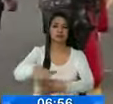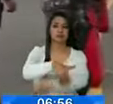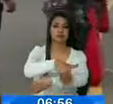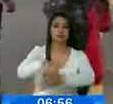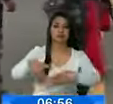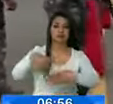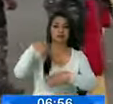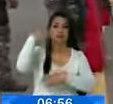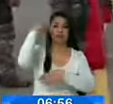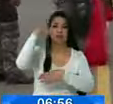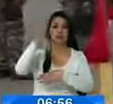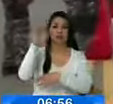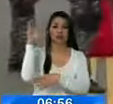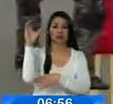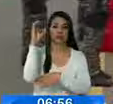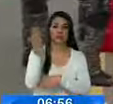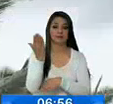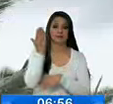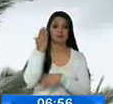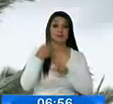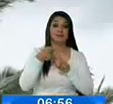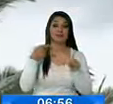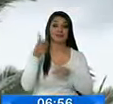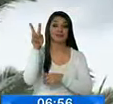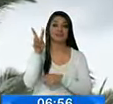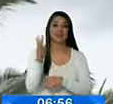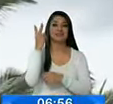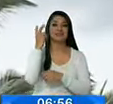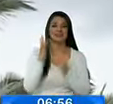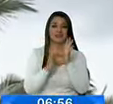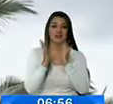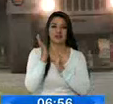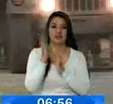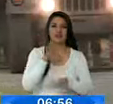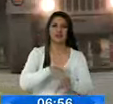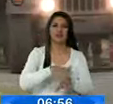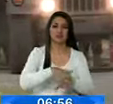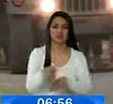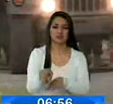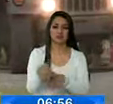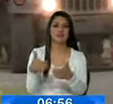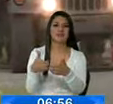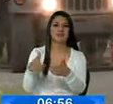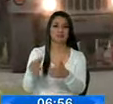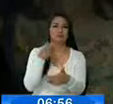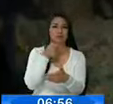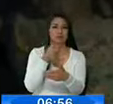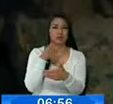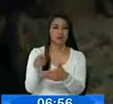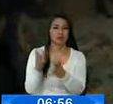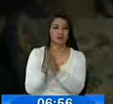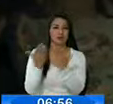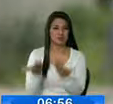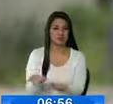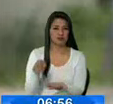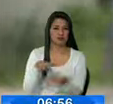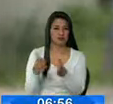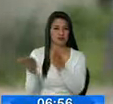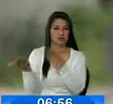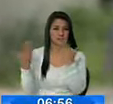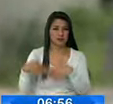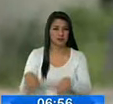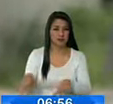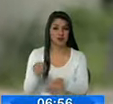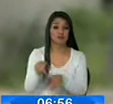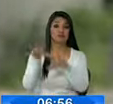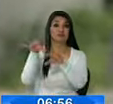frontera norte desde el pasado viernes 13 de abril. Tras el asesinato de un equipo periodístico de Diario El Comercio, uno de los aprehendidos sería un